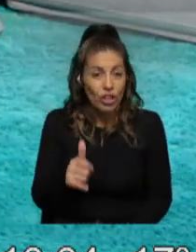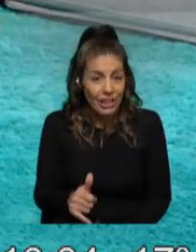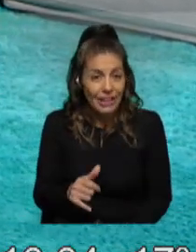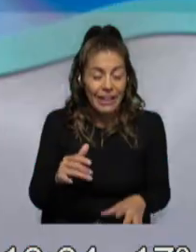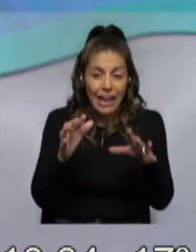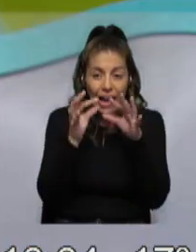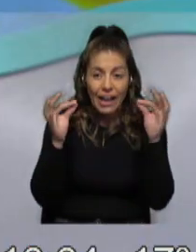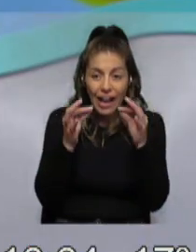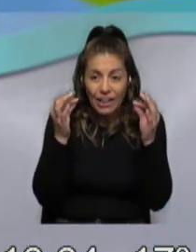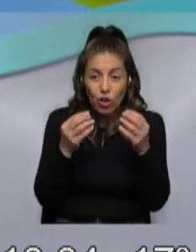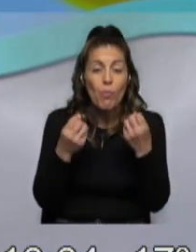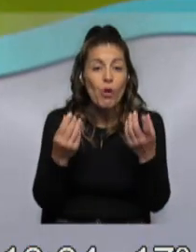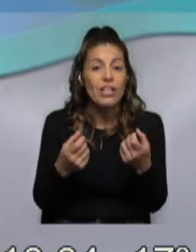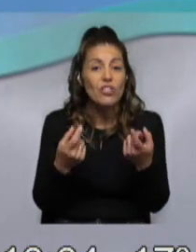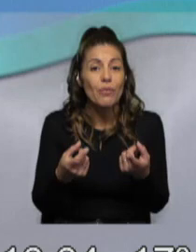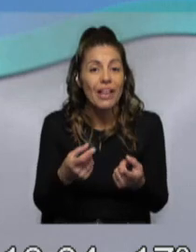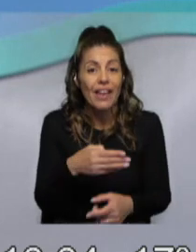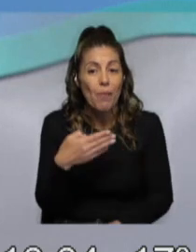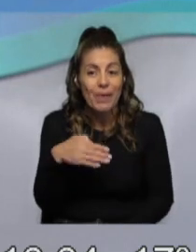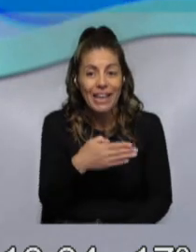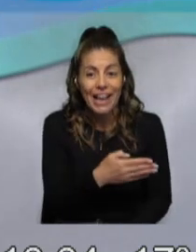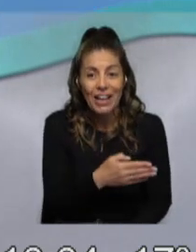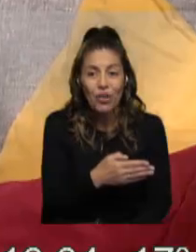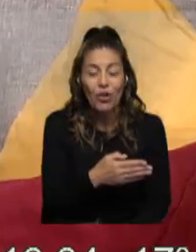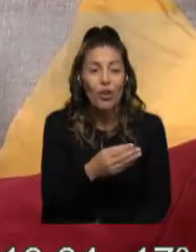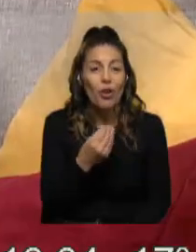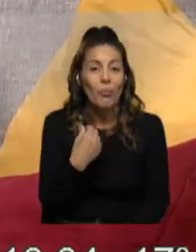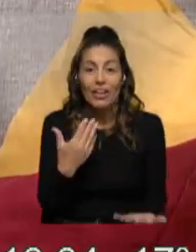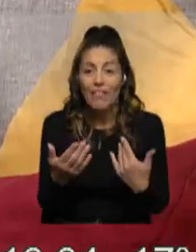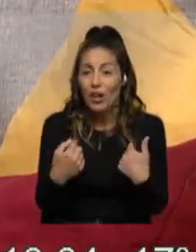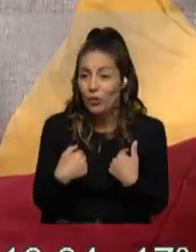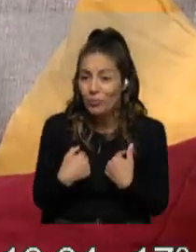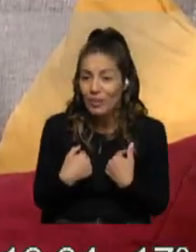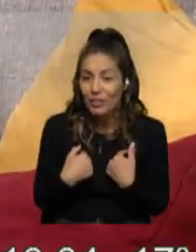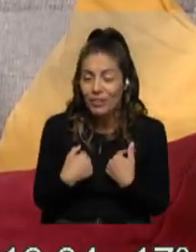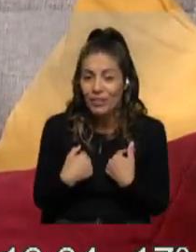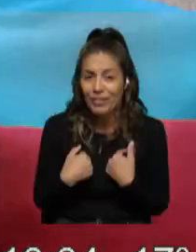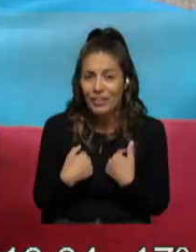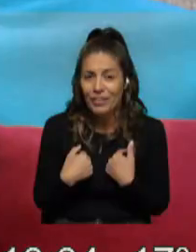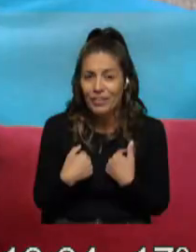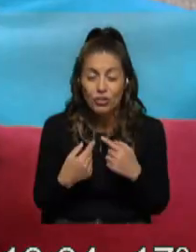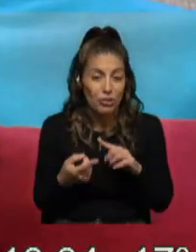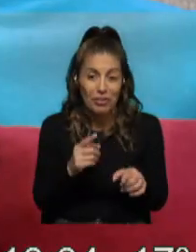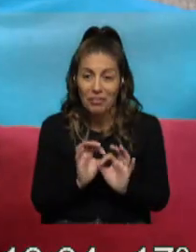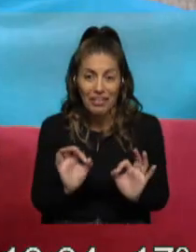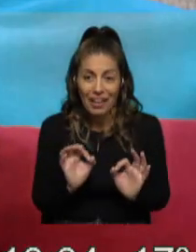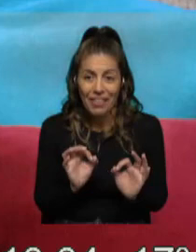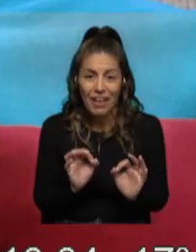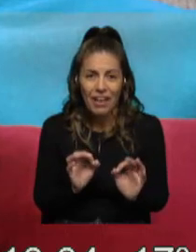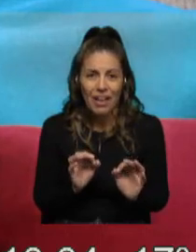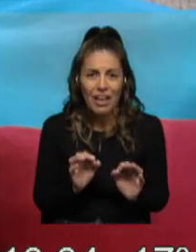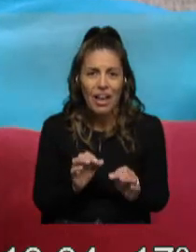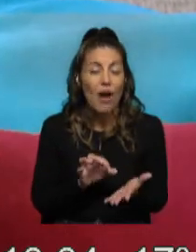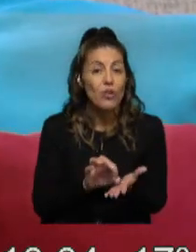el pescado? ¿Por qué me miras a mí cuando relacionas al pescado? Yo no tengo nada que ver. Tenía un servicio veterinario en Suárez, ¿se